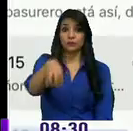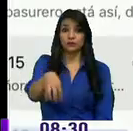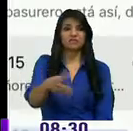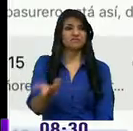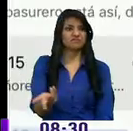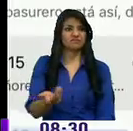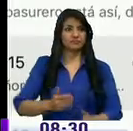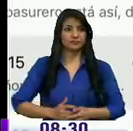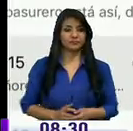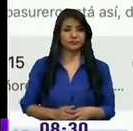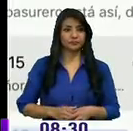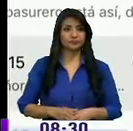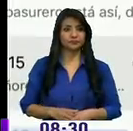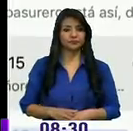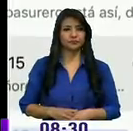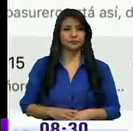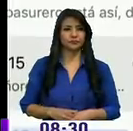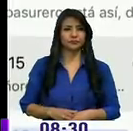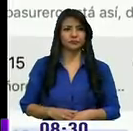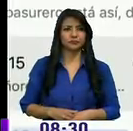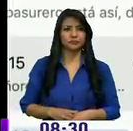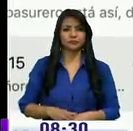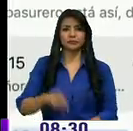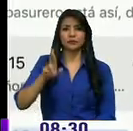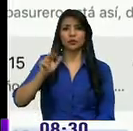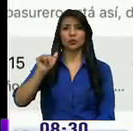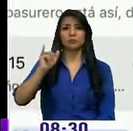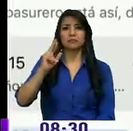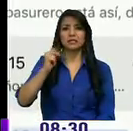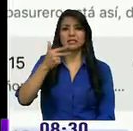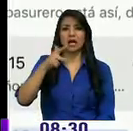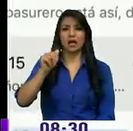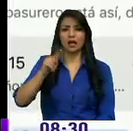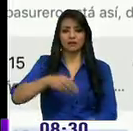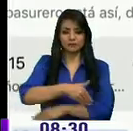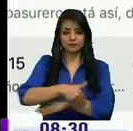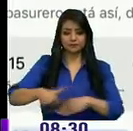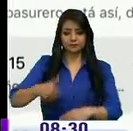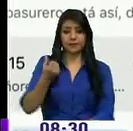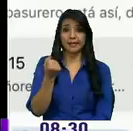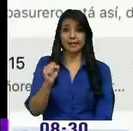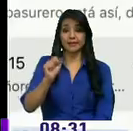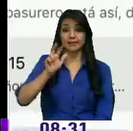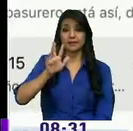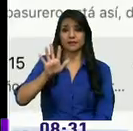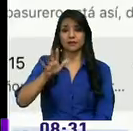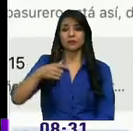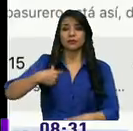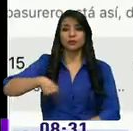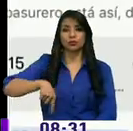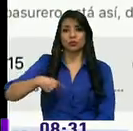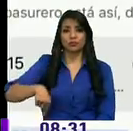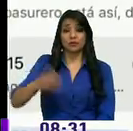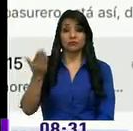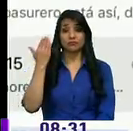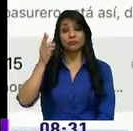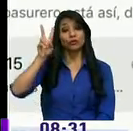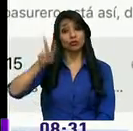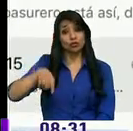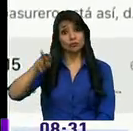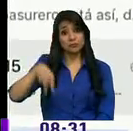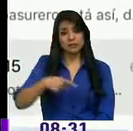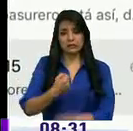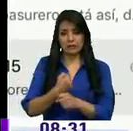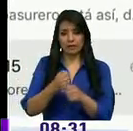¡Hueco! Esto es en la Rumichaca y pasaje S35 a Quitumbe. Hace dos meses de MAPS hizo un trabajo